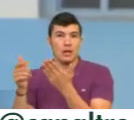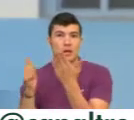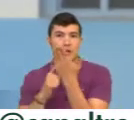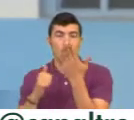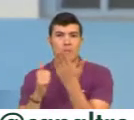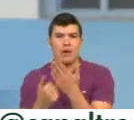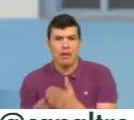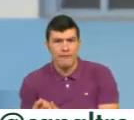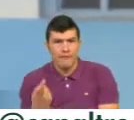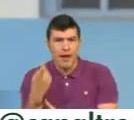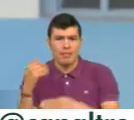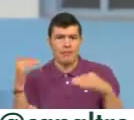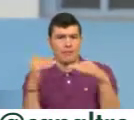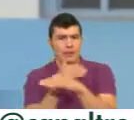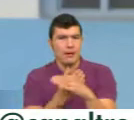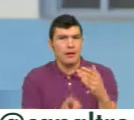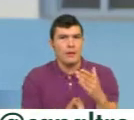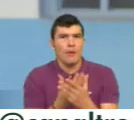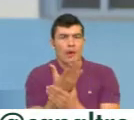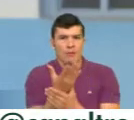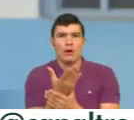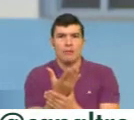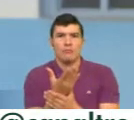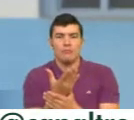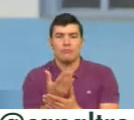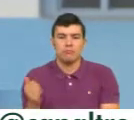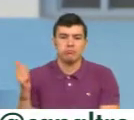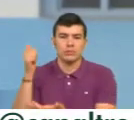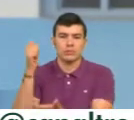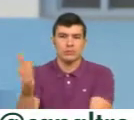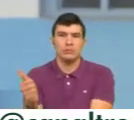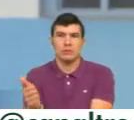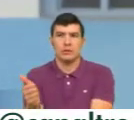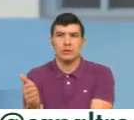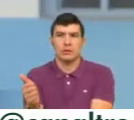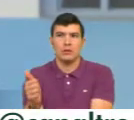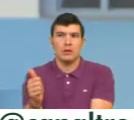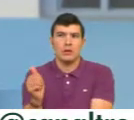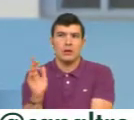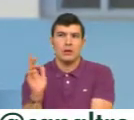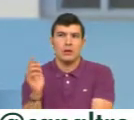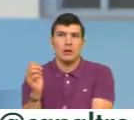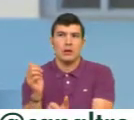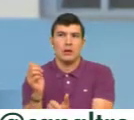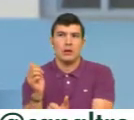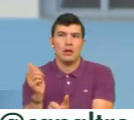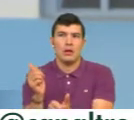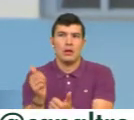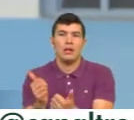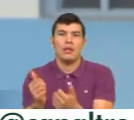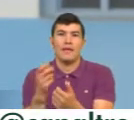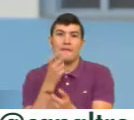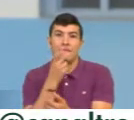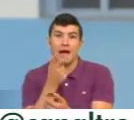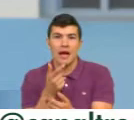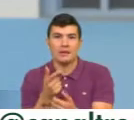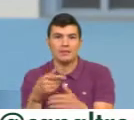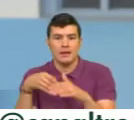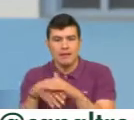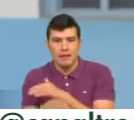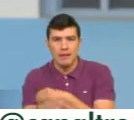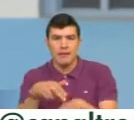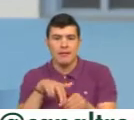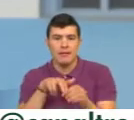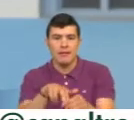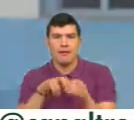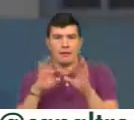hace falta mucha inversión y una entre ellas era la facilidad y la accesibilidad del tráfico